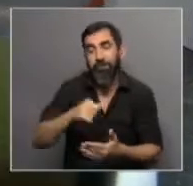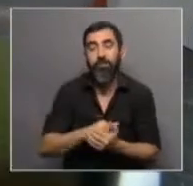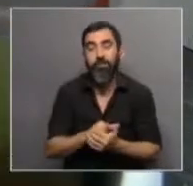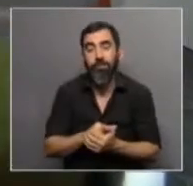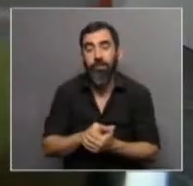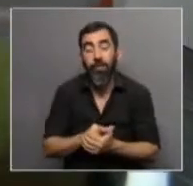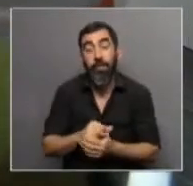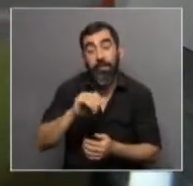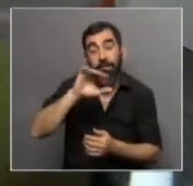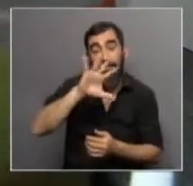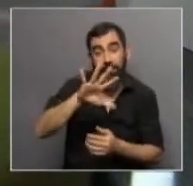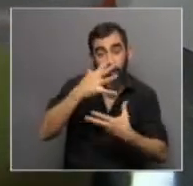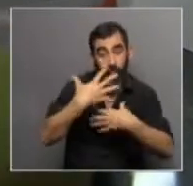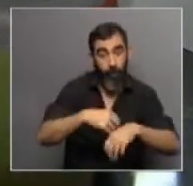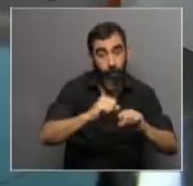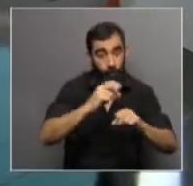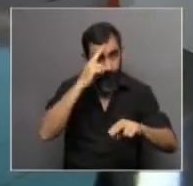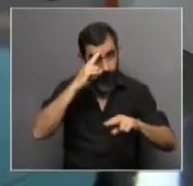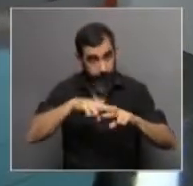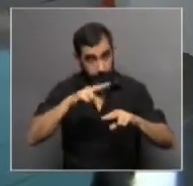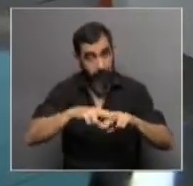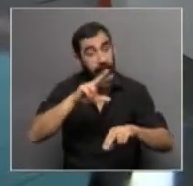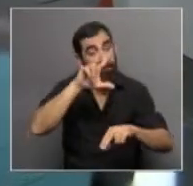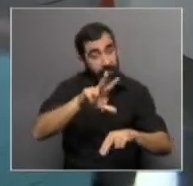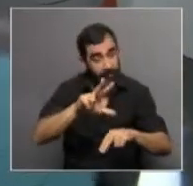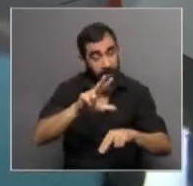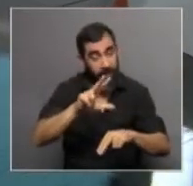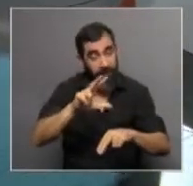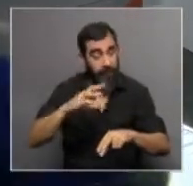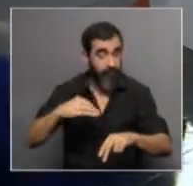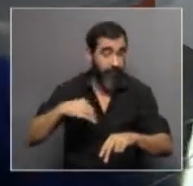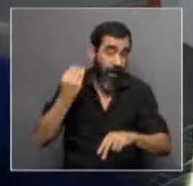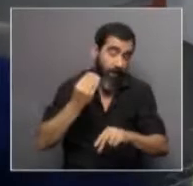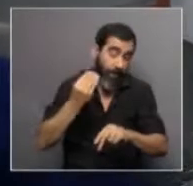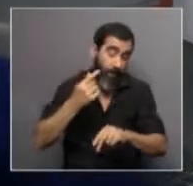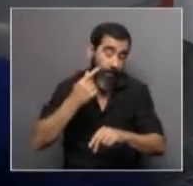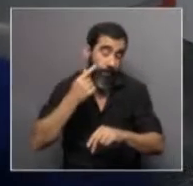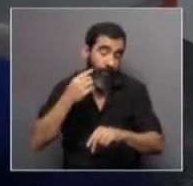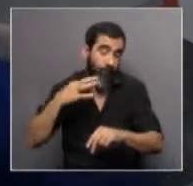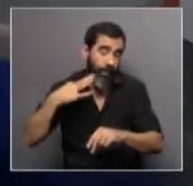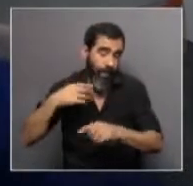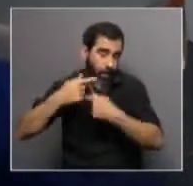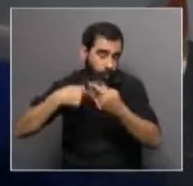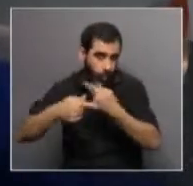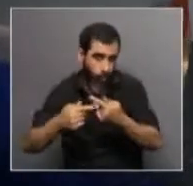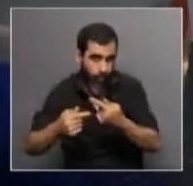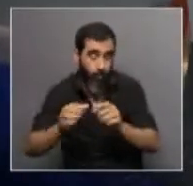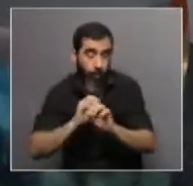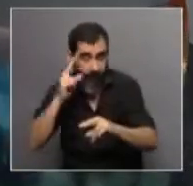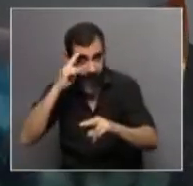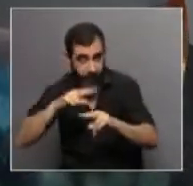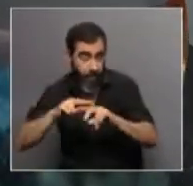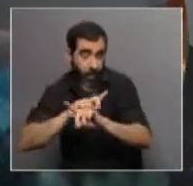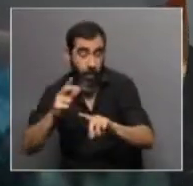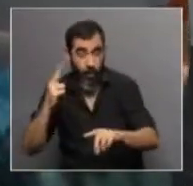de cada 5 diagnósticos hay 3 que se curan o que por lo menos tienen una sobrevida en la cual la enfermedad no es un